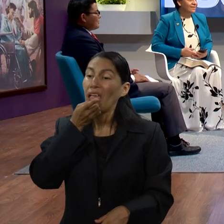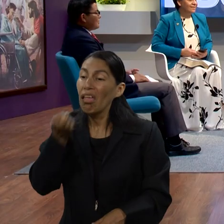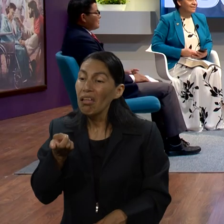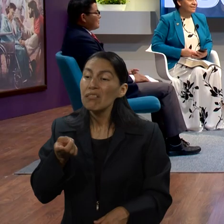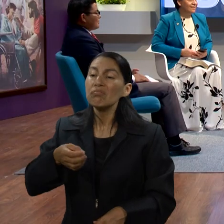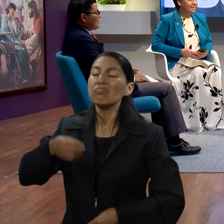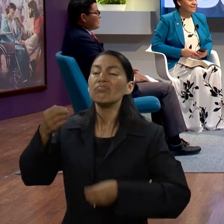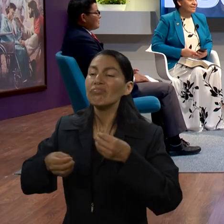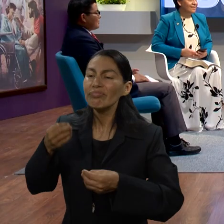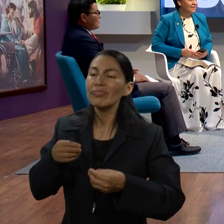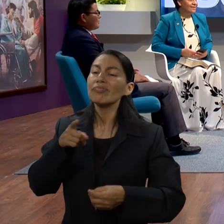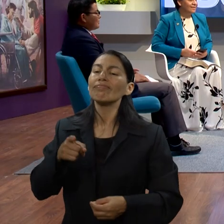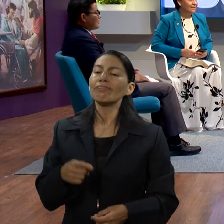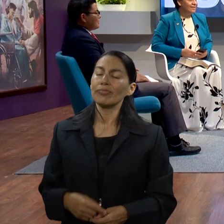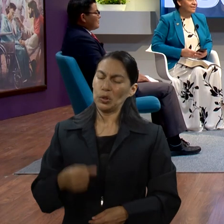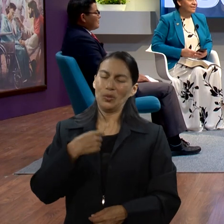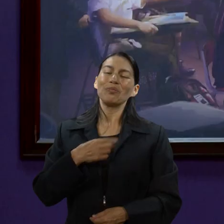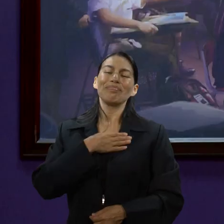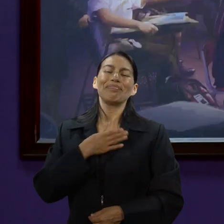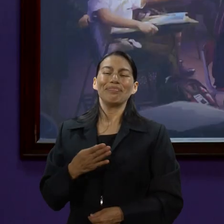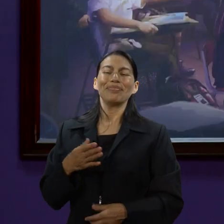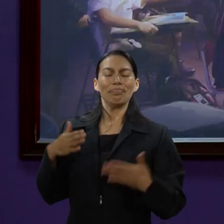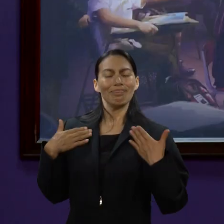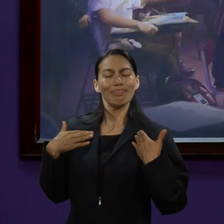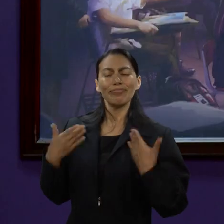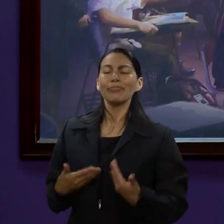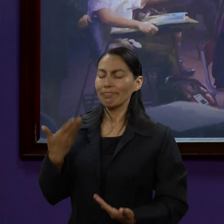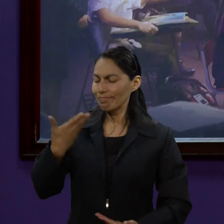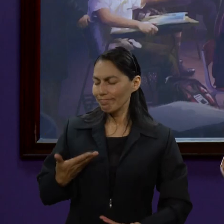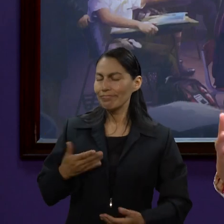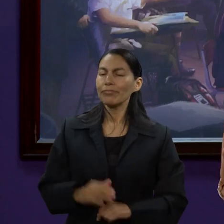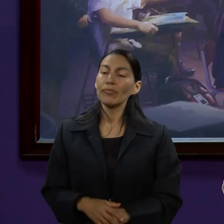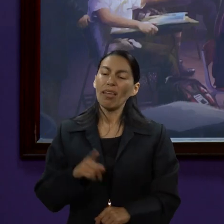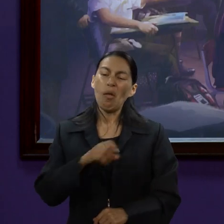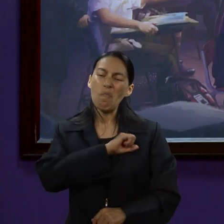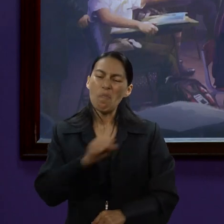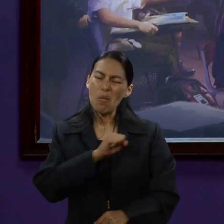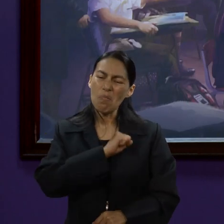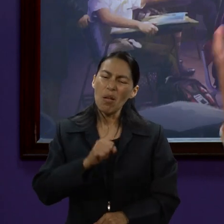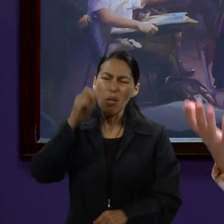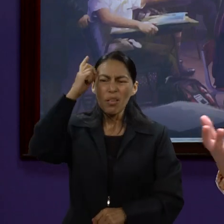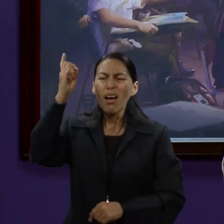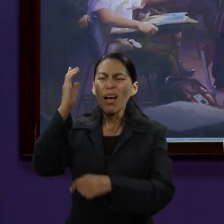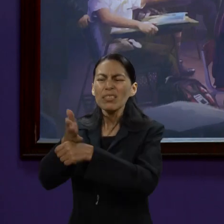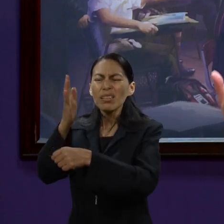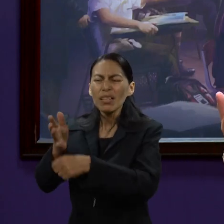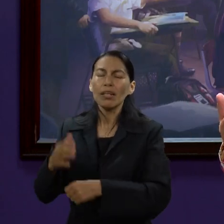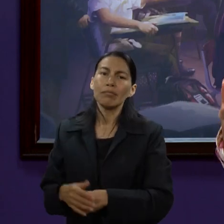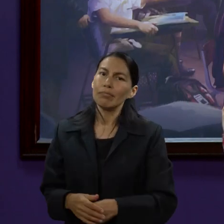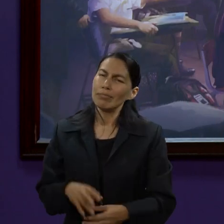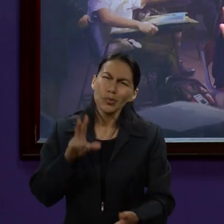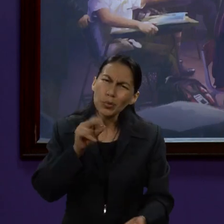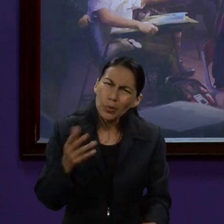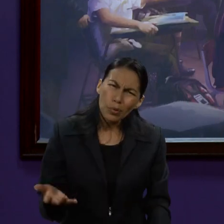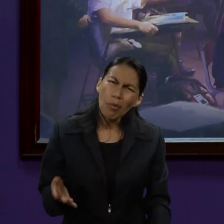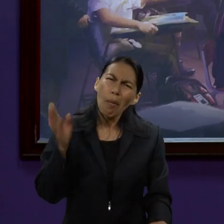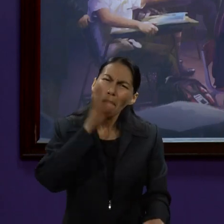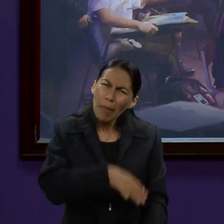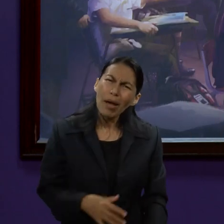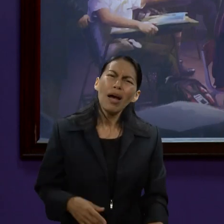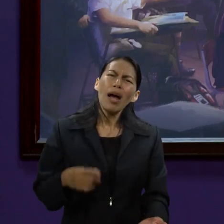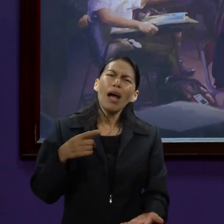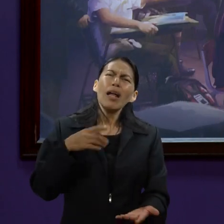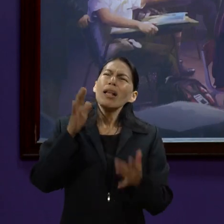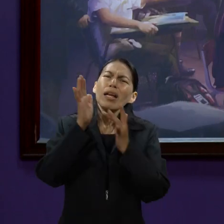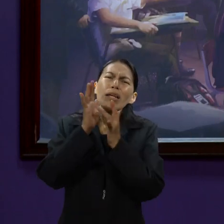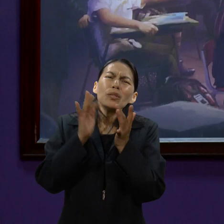muchas veces tendemos a condenar a la gente, a juzgar, porque es que yo soy muy bueno y ellos son malos, el Señor los